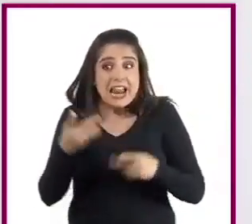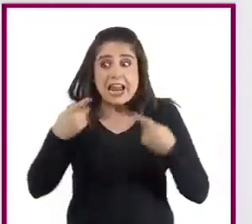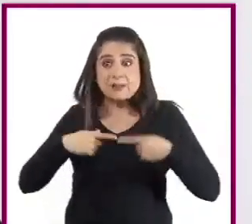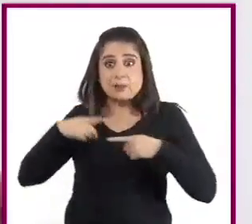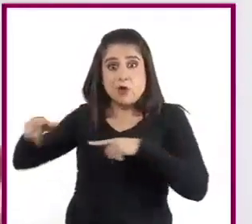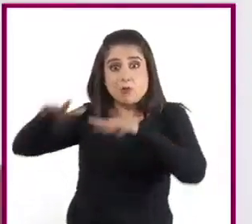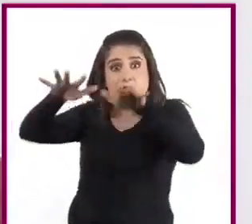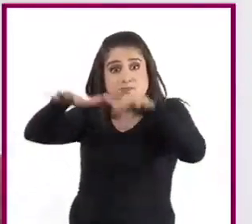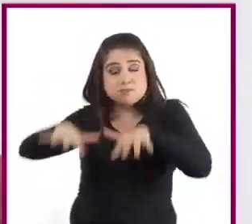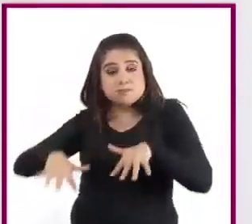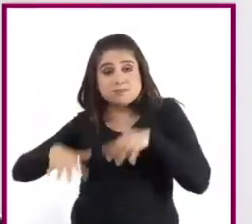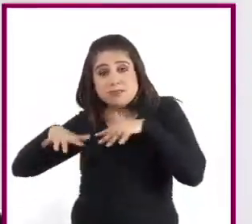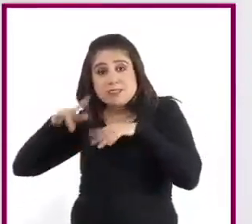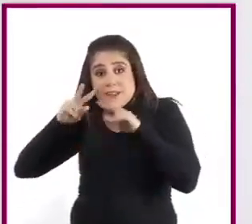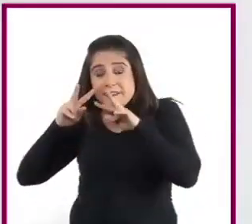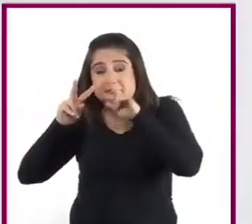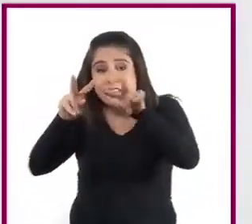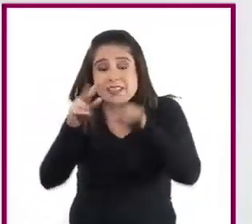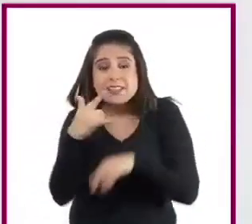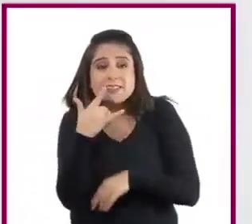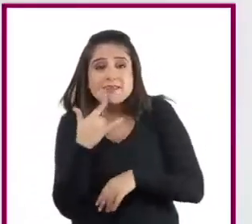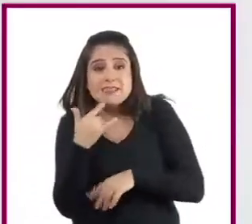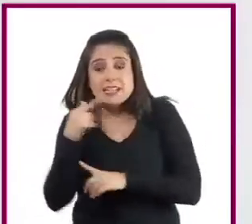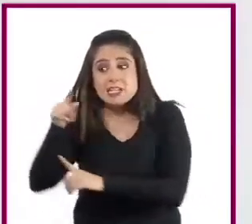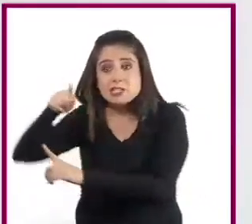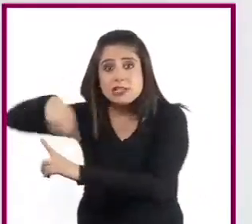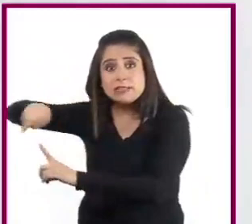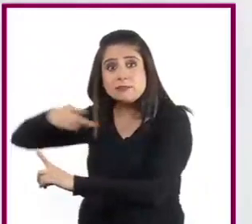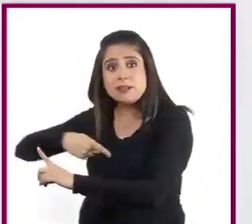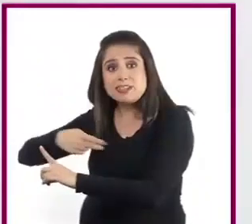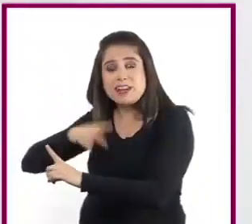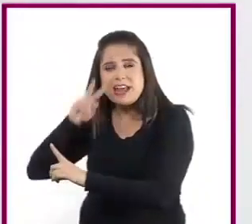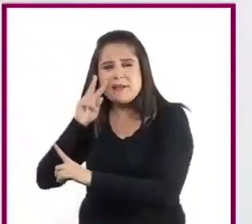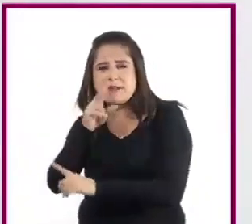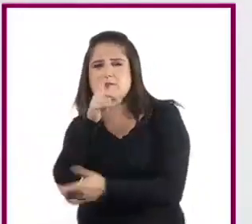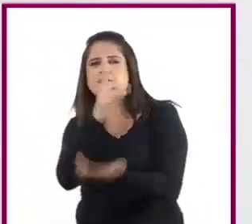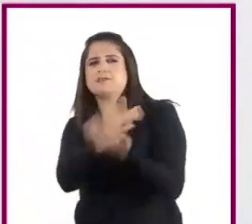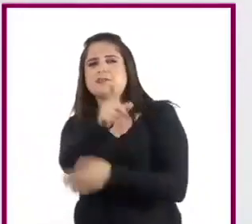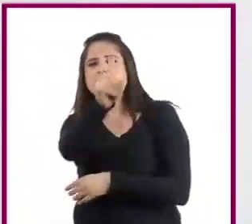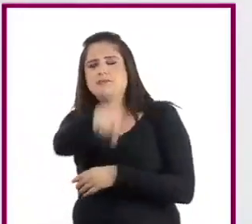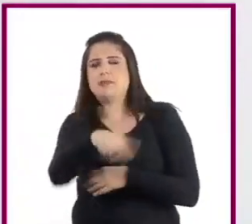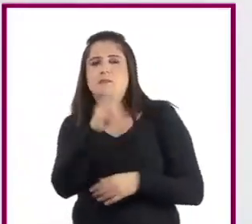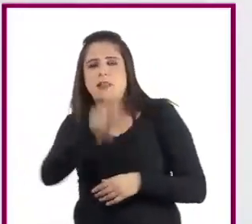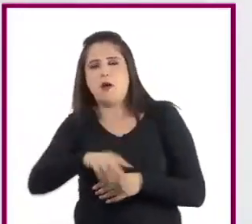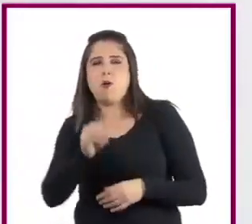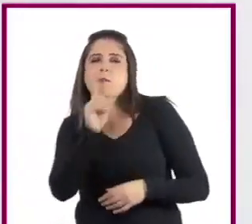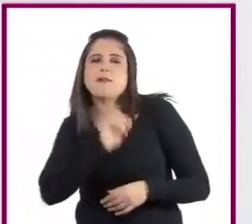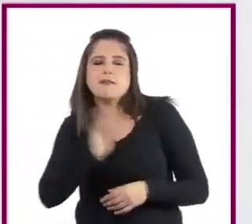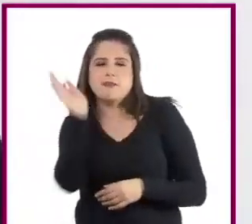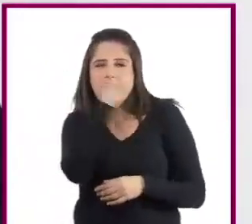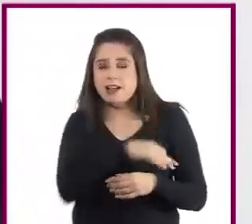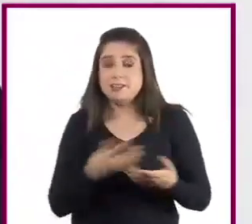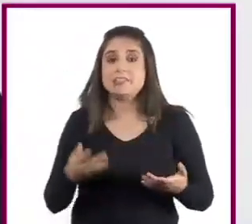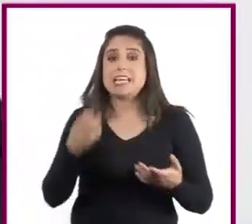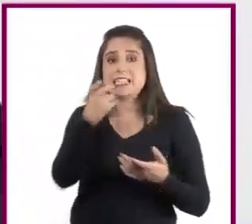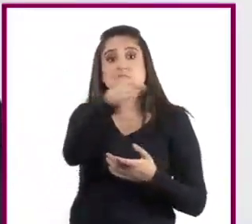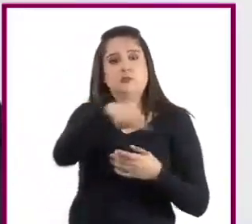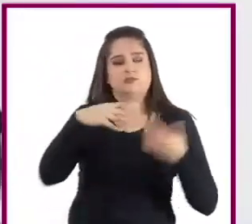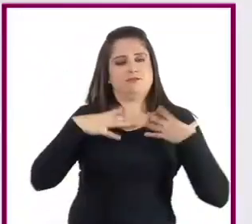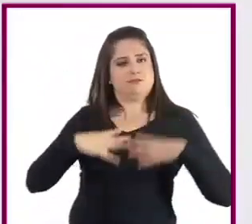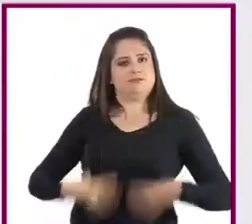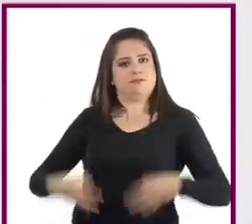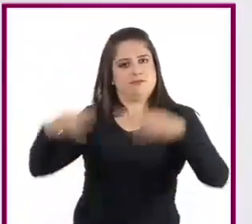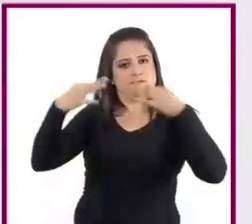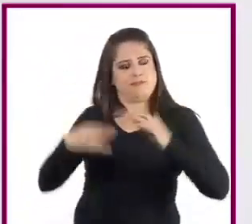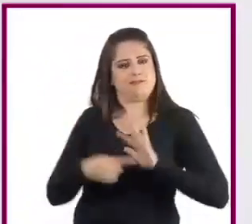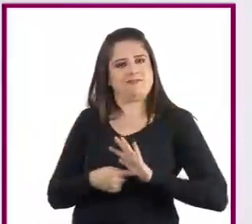audiencia, mejor dicho, su subconsciente, elaborará una primera imagen tuya. ¿Por qué no actuar para que dicha